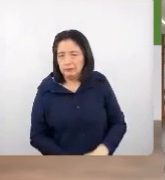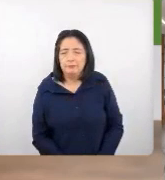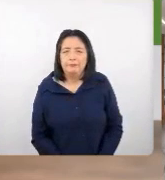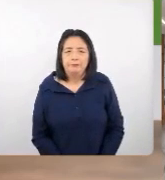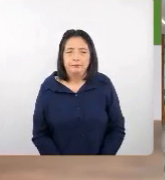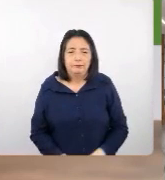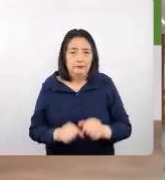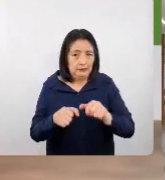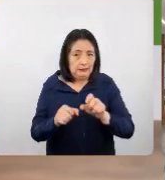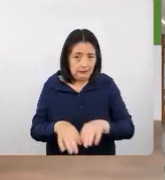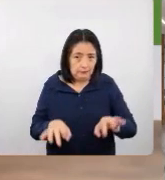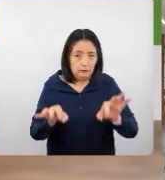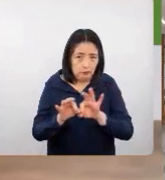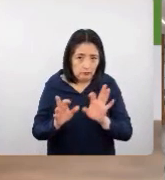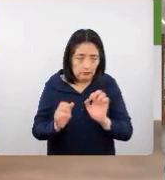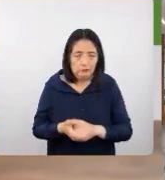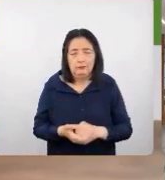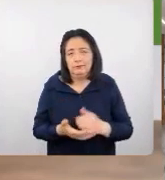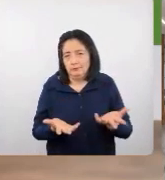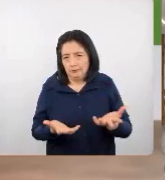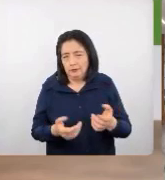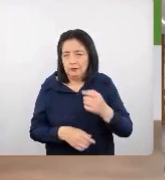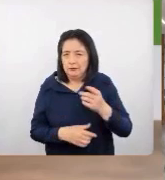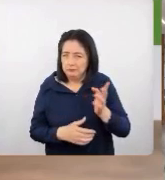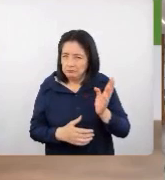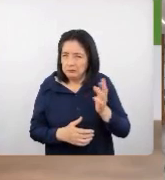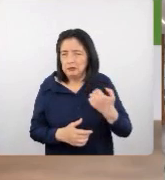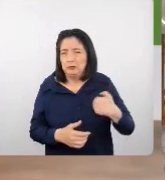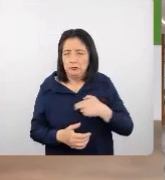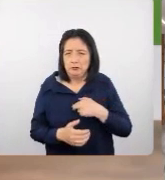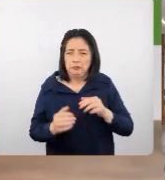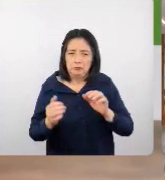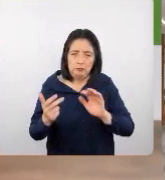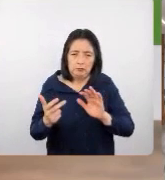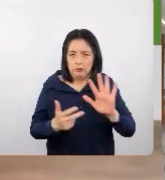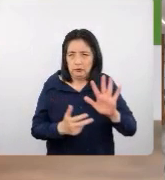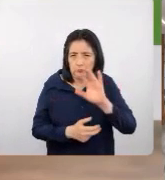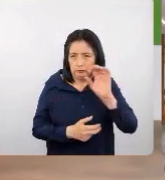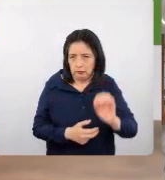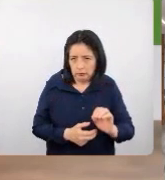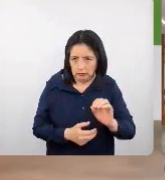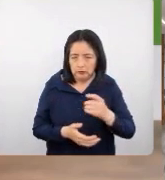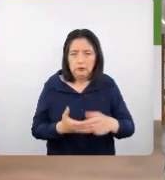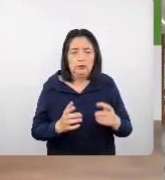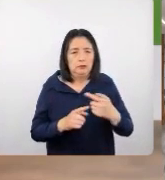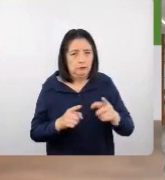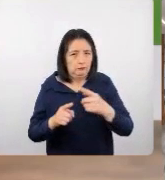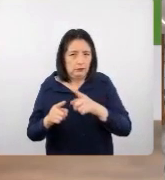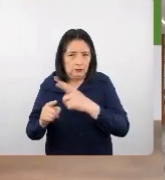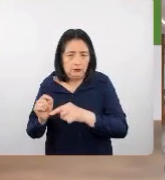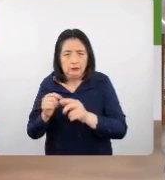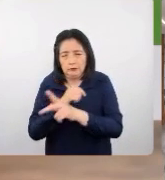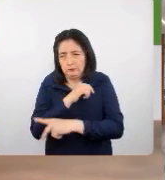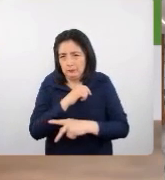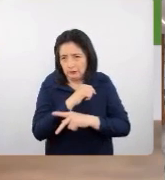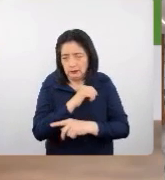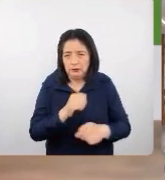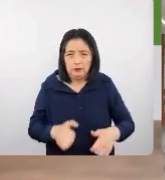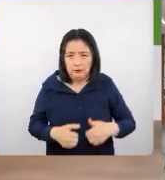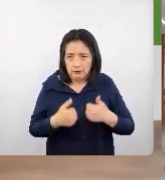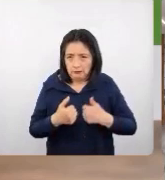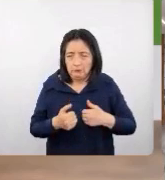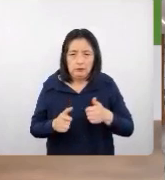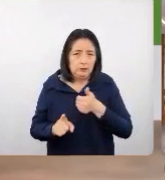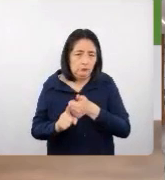Es importante también, considerando de que somos 85% de diferentes nacionalidades que vivimos en el mismo